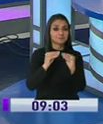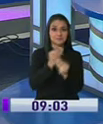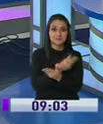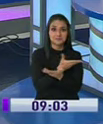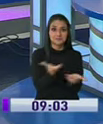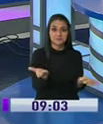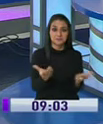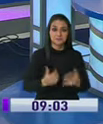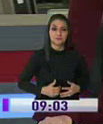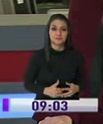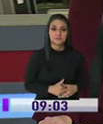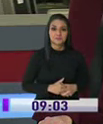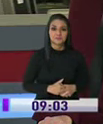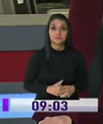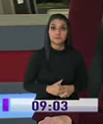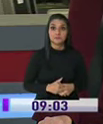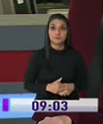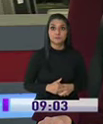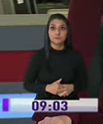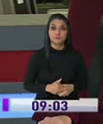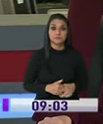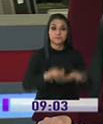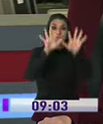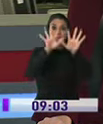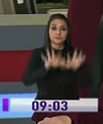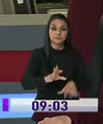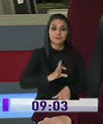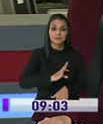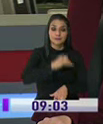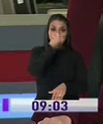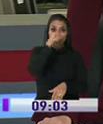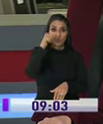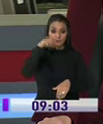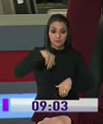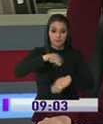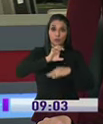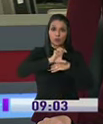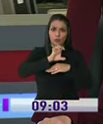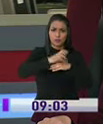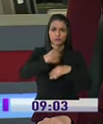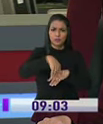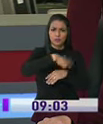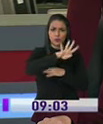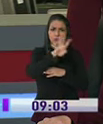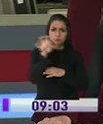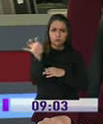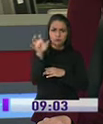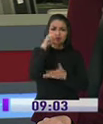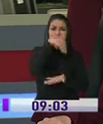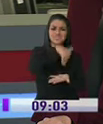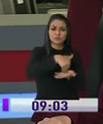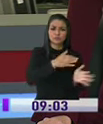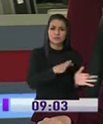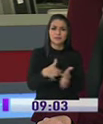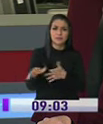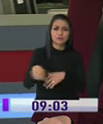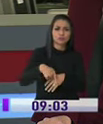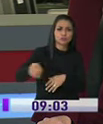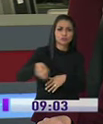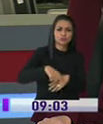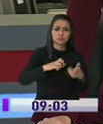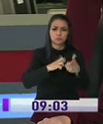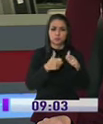novedades. Les contamos que según la Secretaría Técnica de Drogas en el Ecuador existen más de 400 centros para tratamiento ambulatorio de consumo